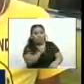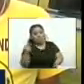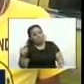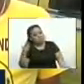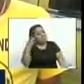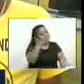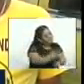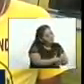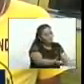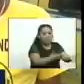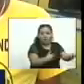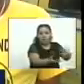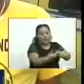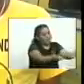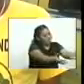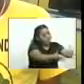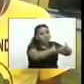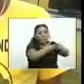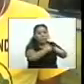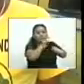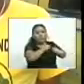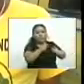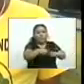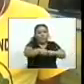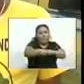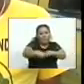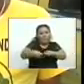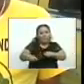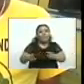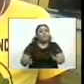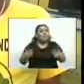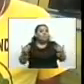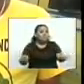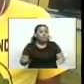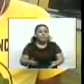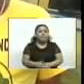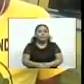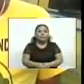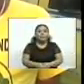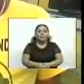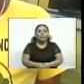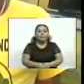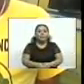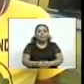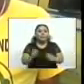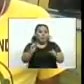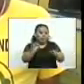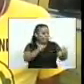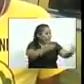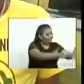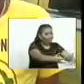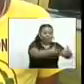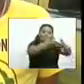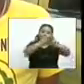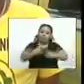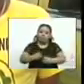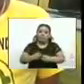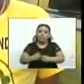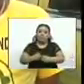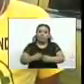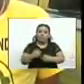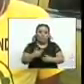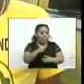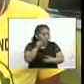decomiso de este tipo de mercadería para así poderla decomisar todo